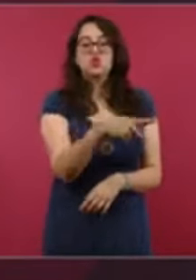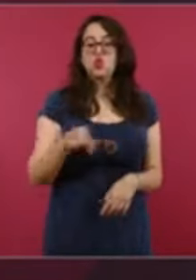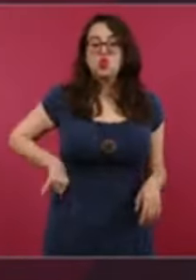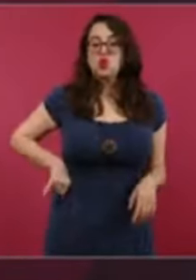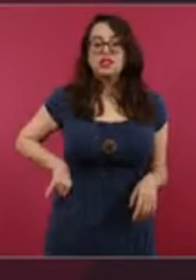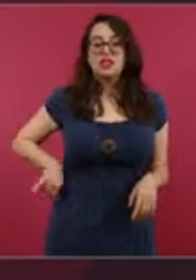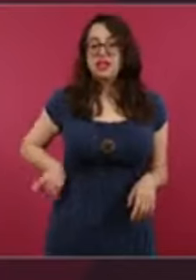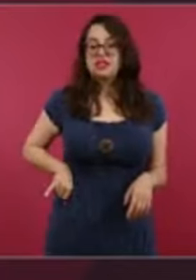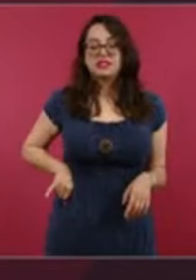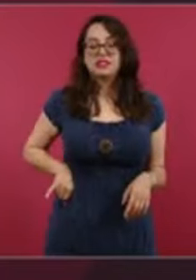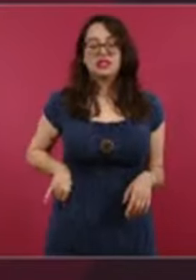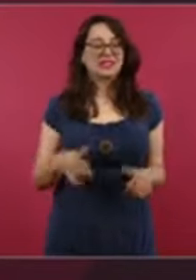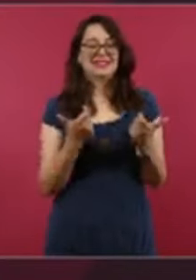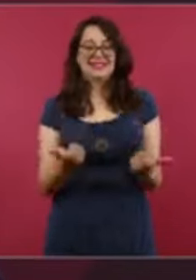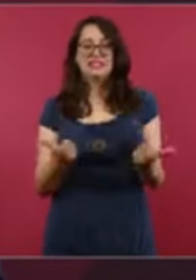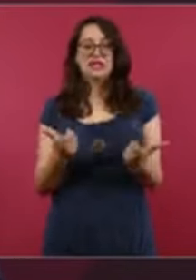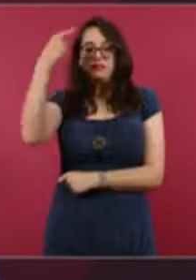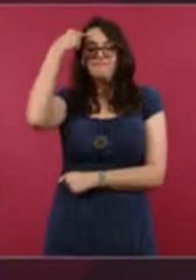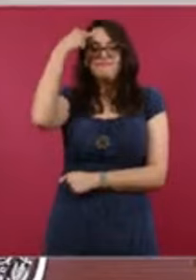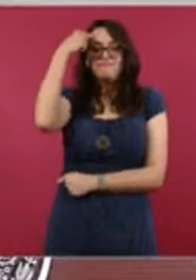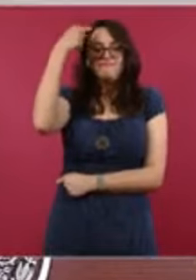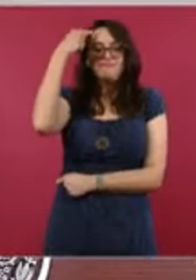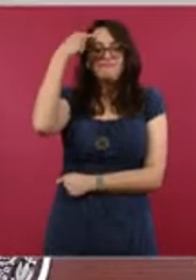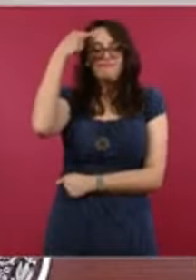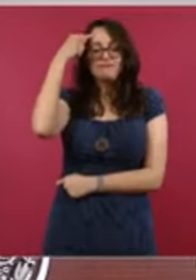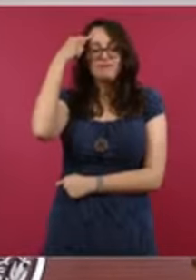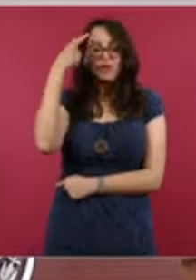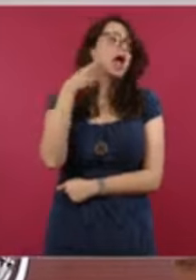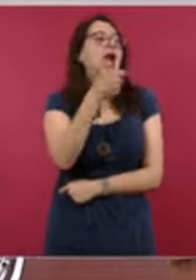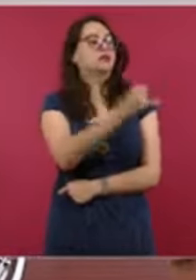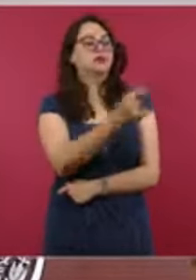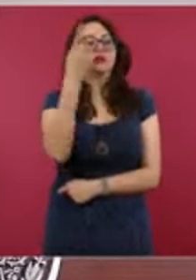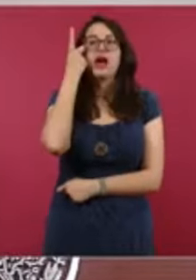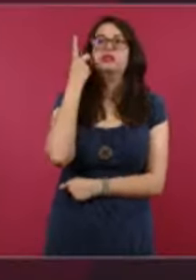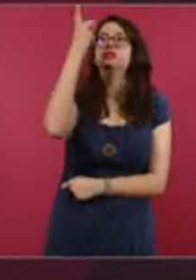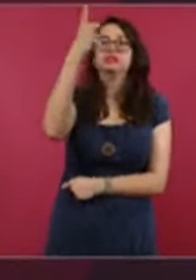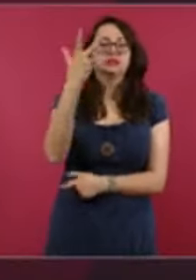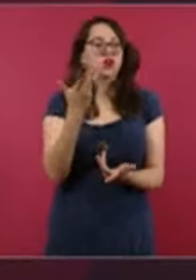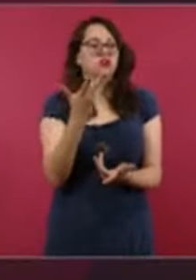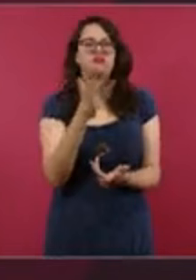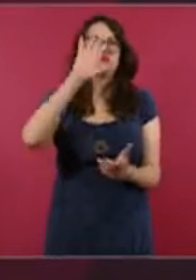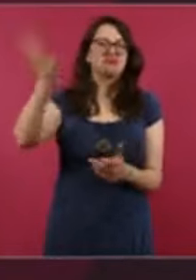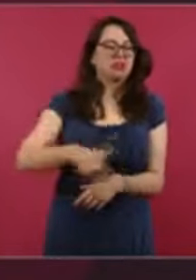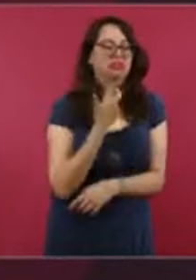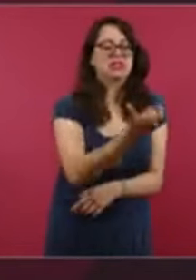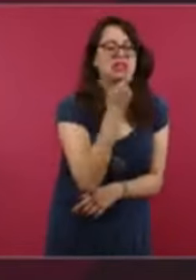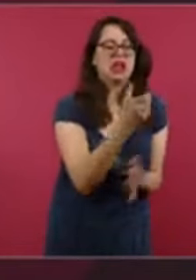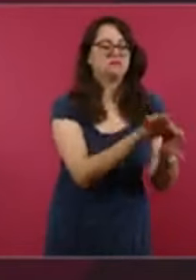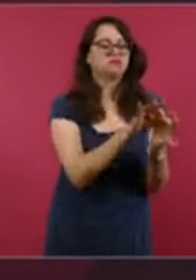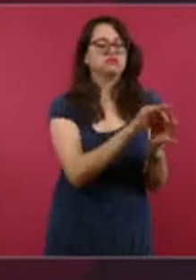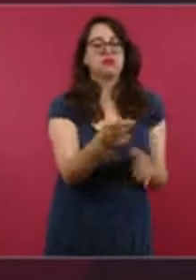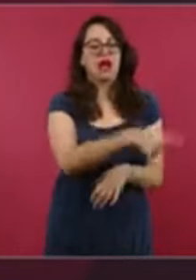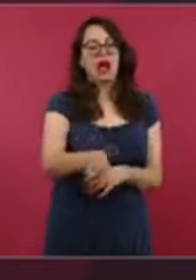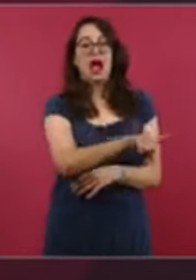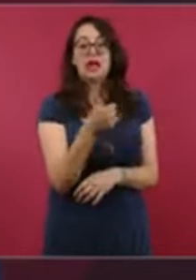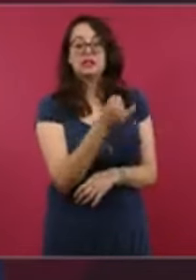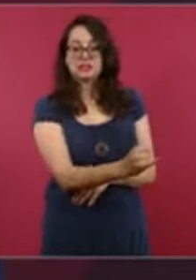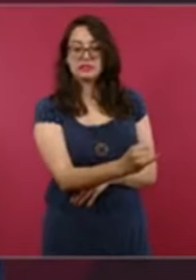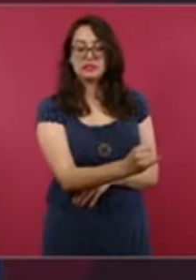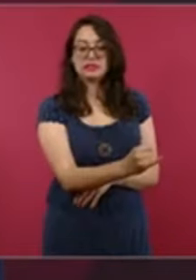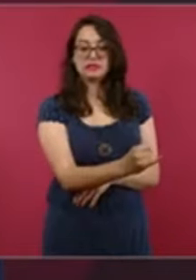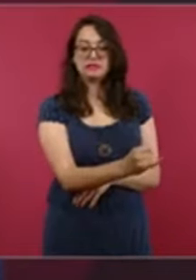los mueve. Eso los tiene enajenados. Ese es su Dios, el dinero. Y a pesar de